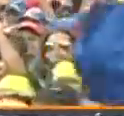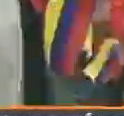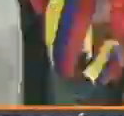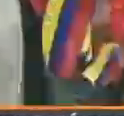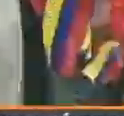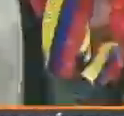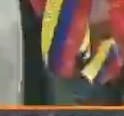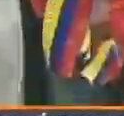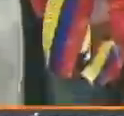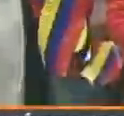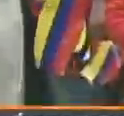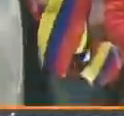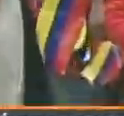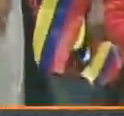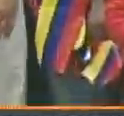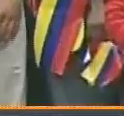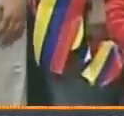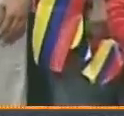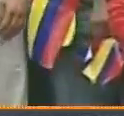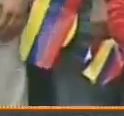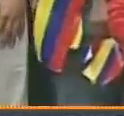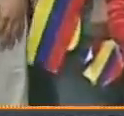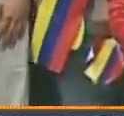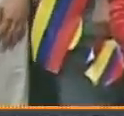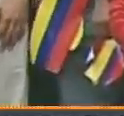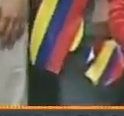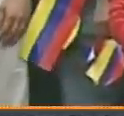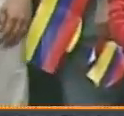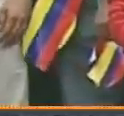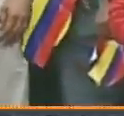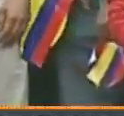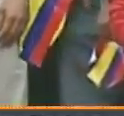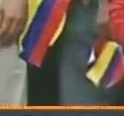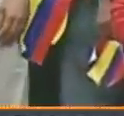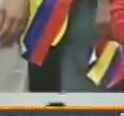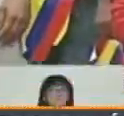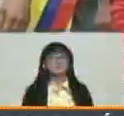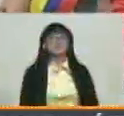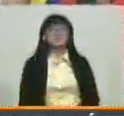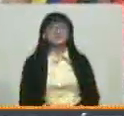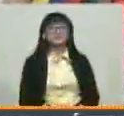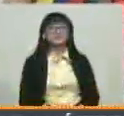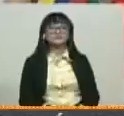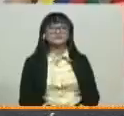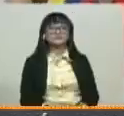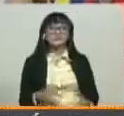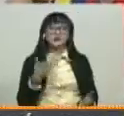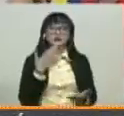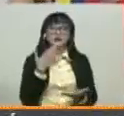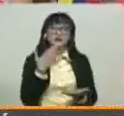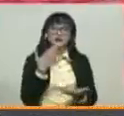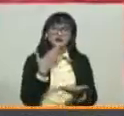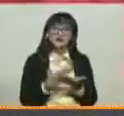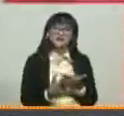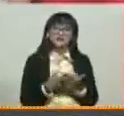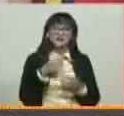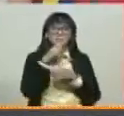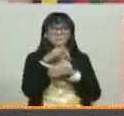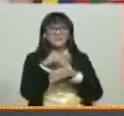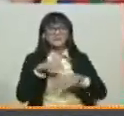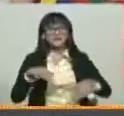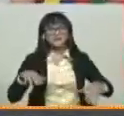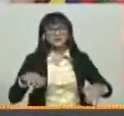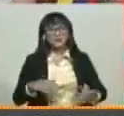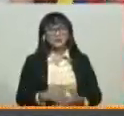Aquí estamos. Les agradezco su gesto de bendiciones.